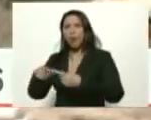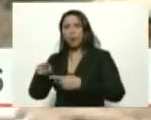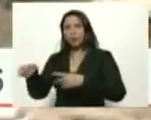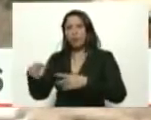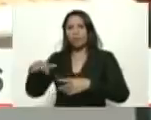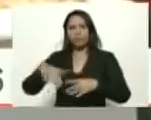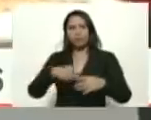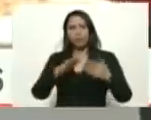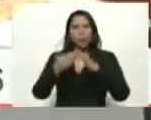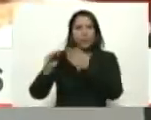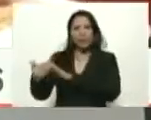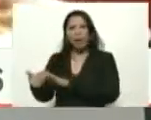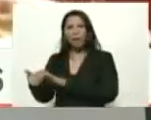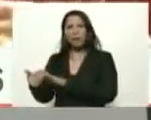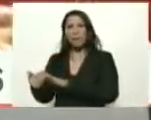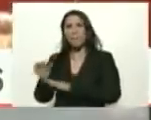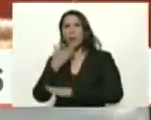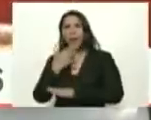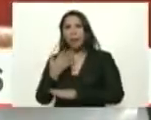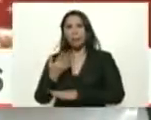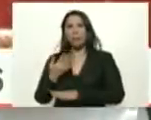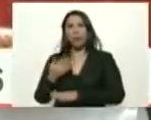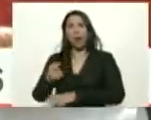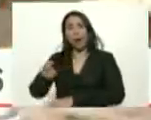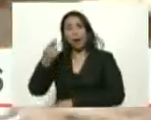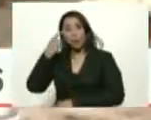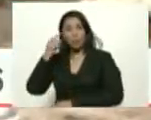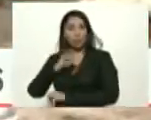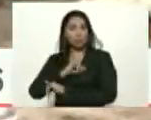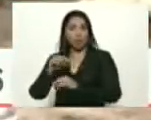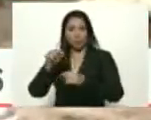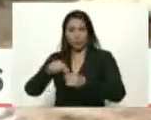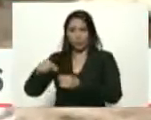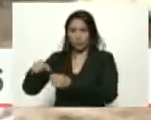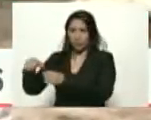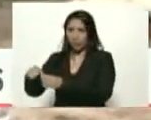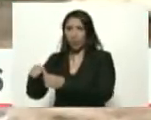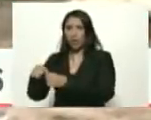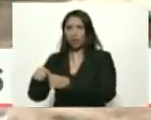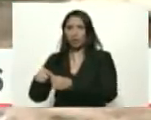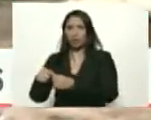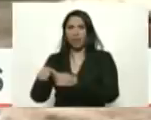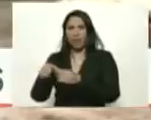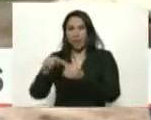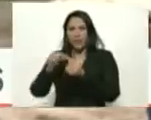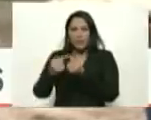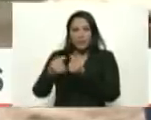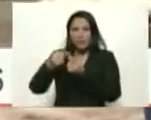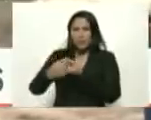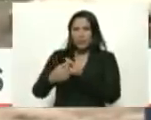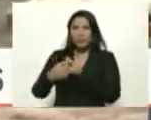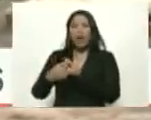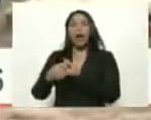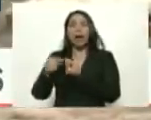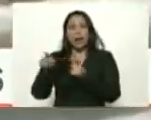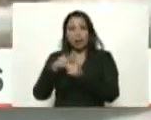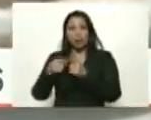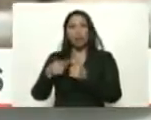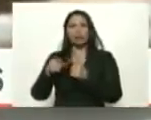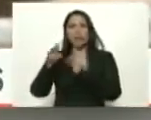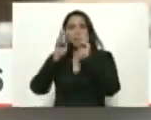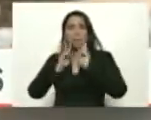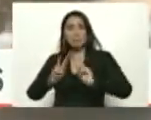que una vez que el arroz se coseche, que aquí está en concha, que se llama el arroz paddy, bueno, se trille y quede ya